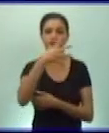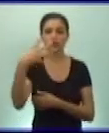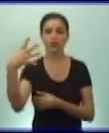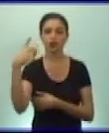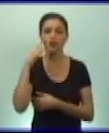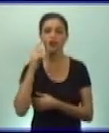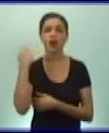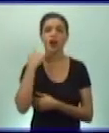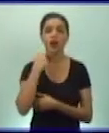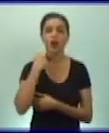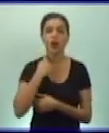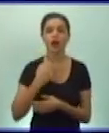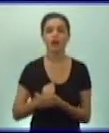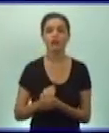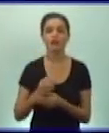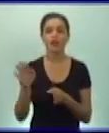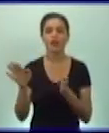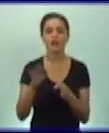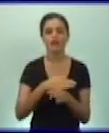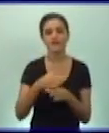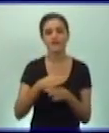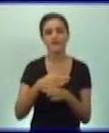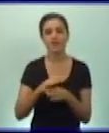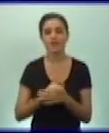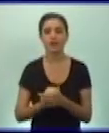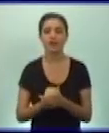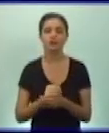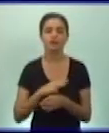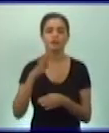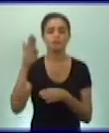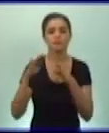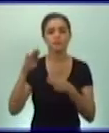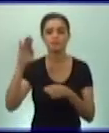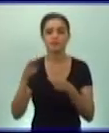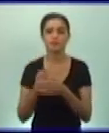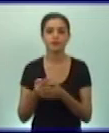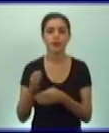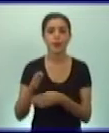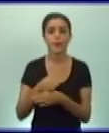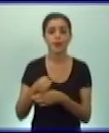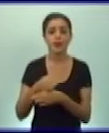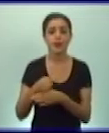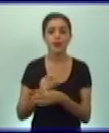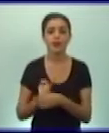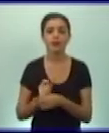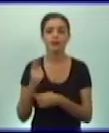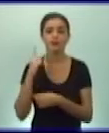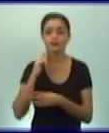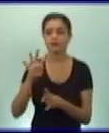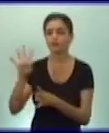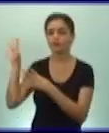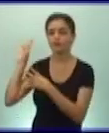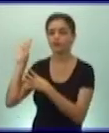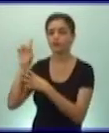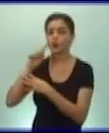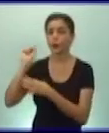años con las diferentes esperanzas de vida de cada año. Observen cómo en el año 1960 Cuba tenía una esperanza